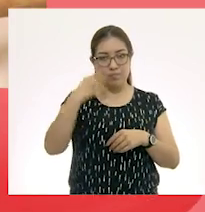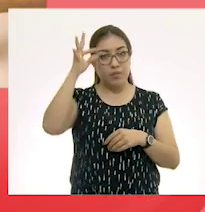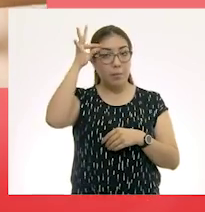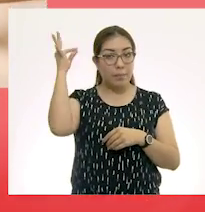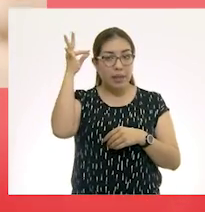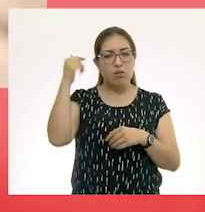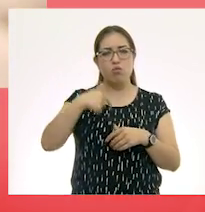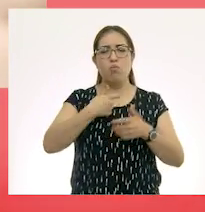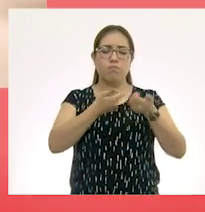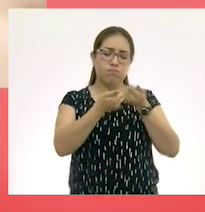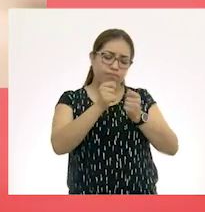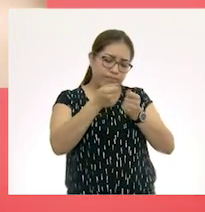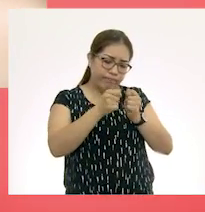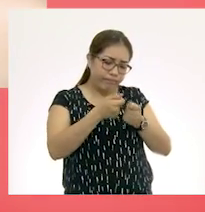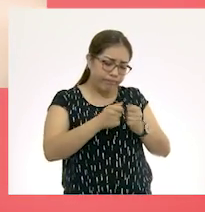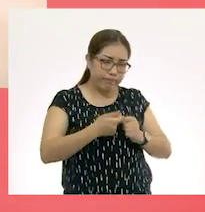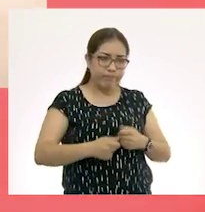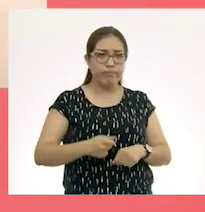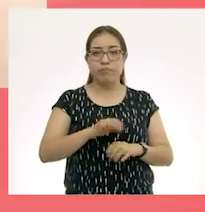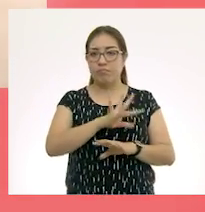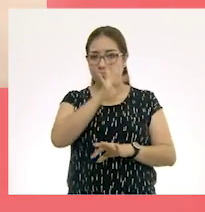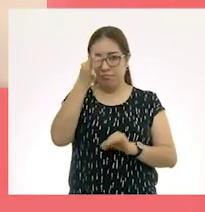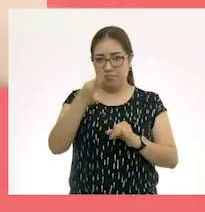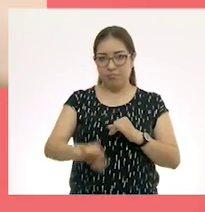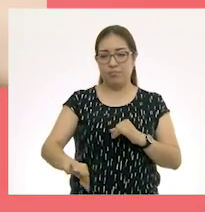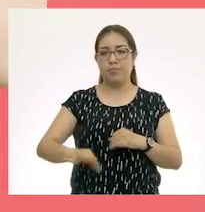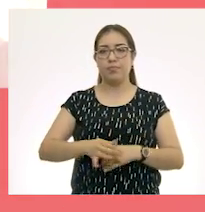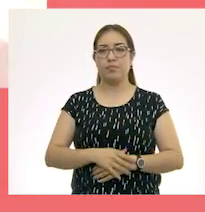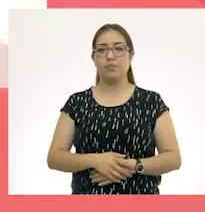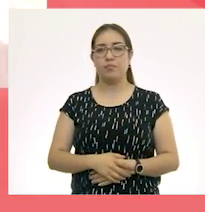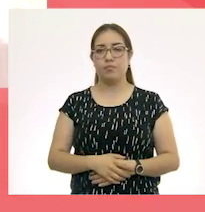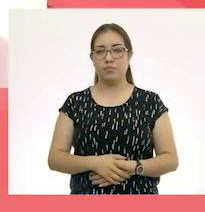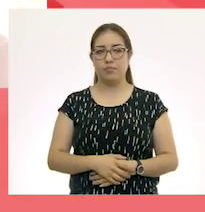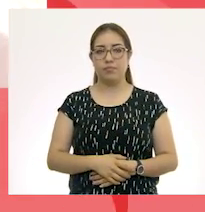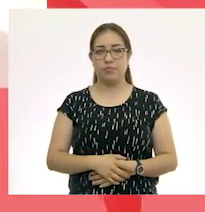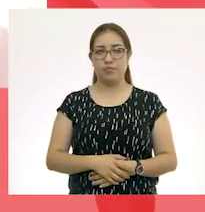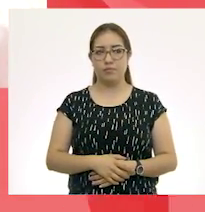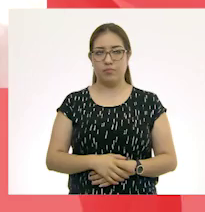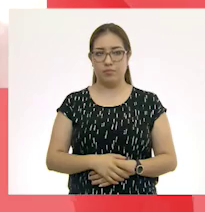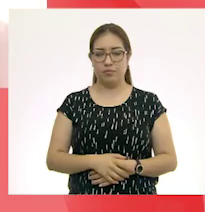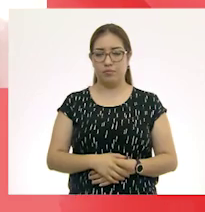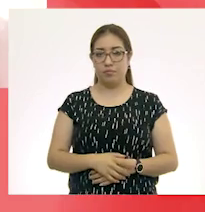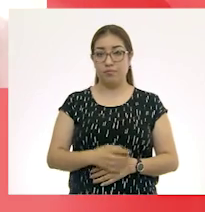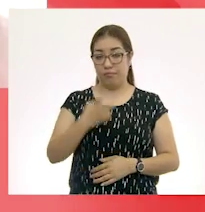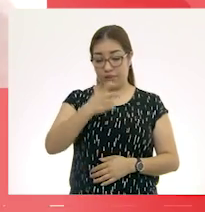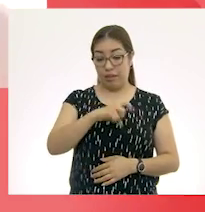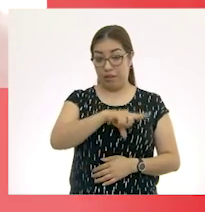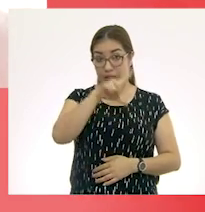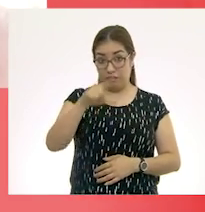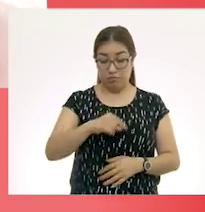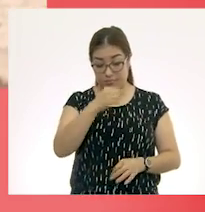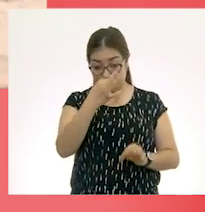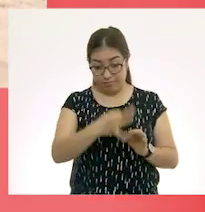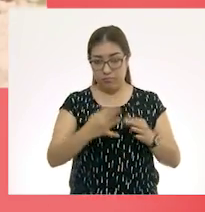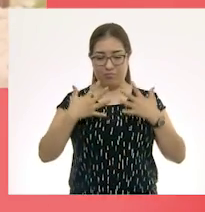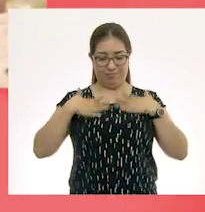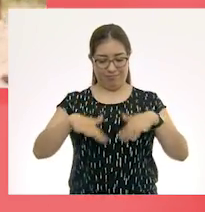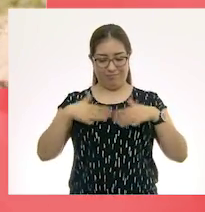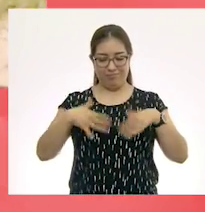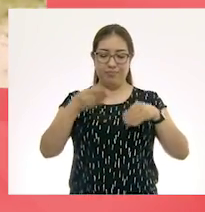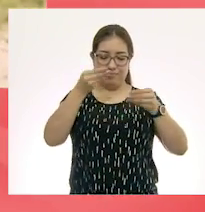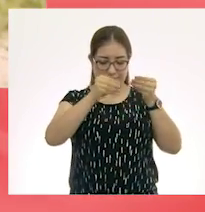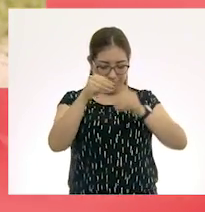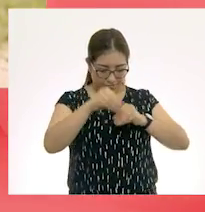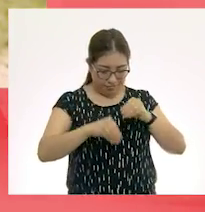la pasata danganu yamba irniehe yabu, danu hon kadi kapke ya muñeca sobre